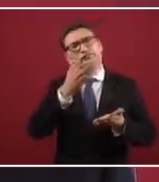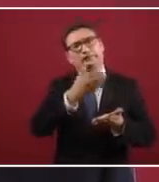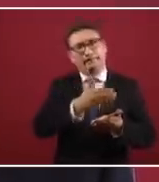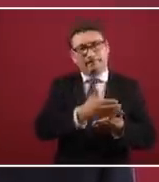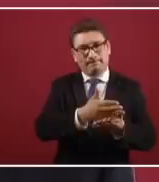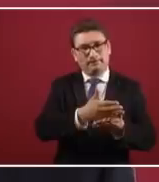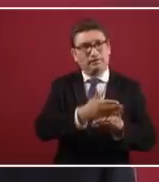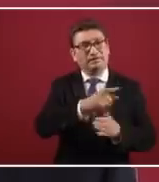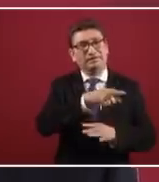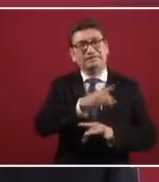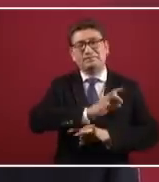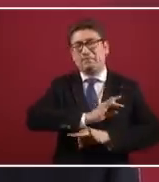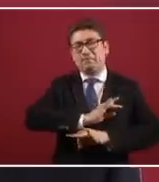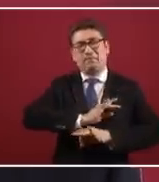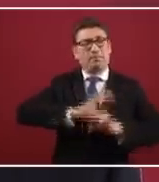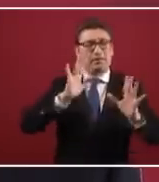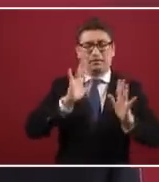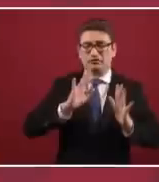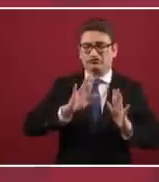los emboscaron.